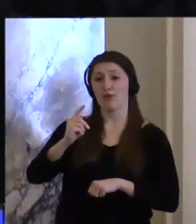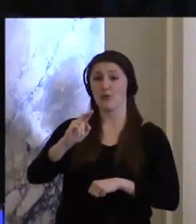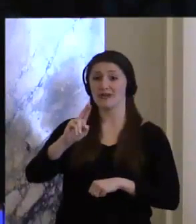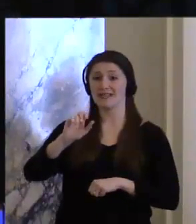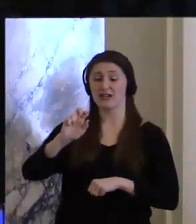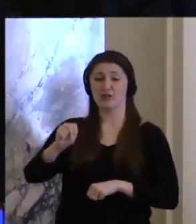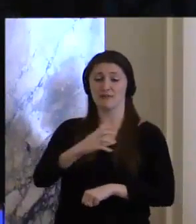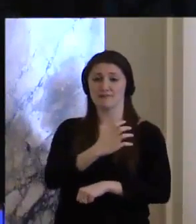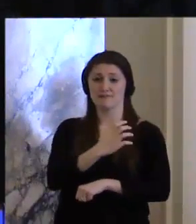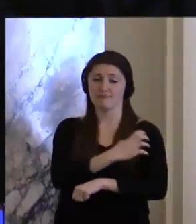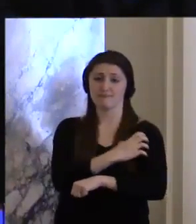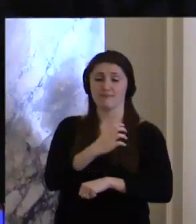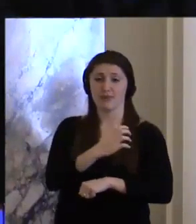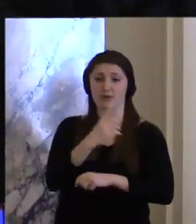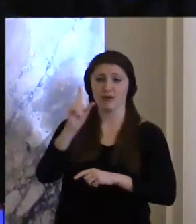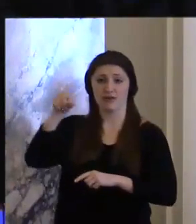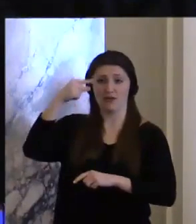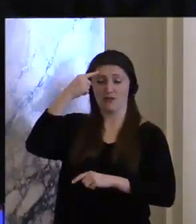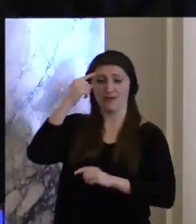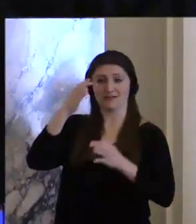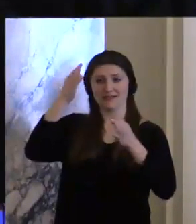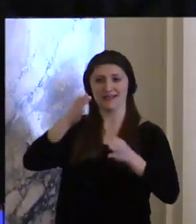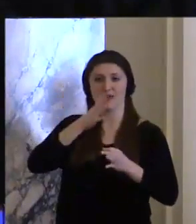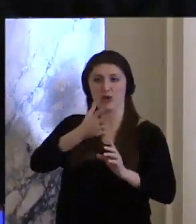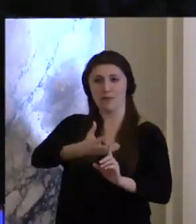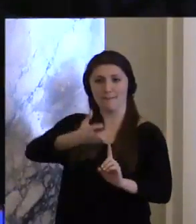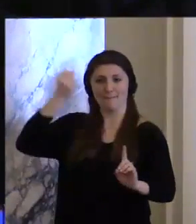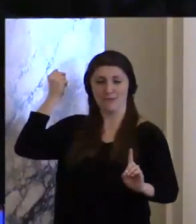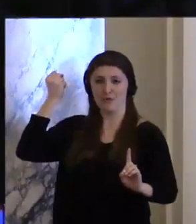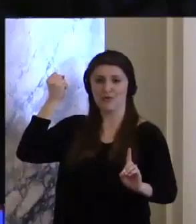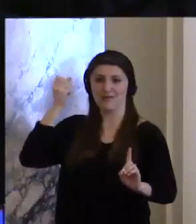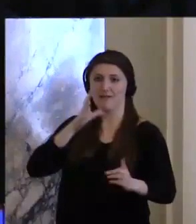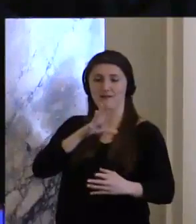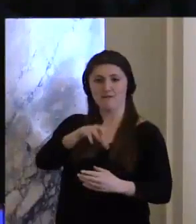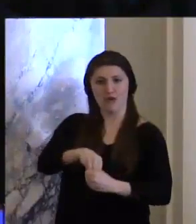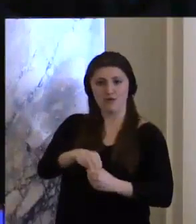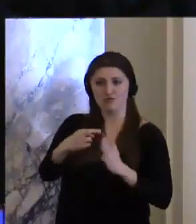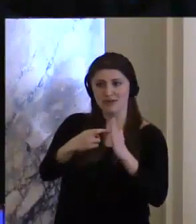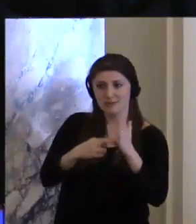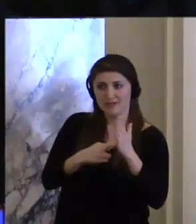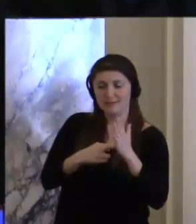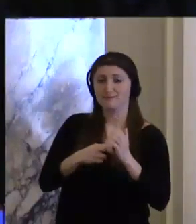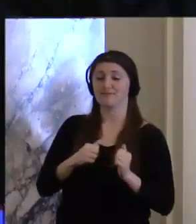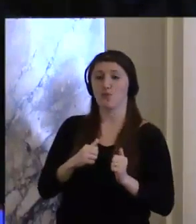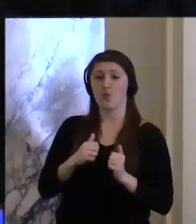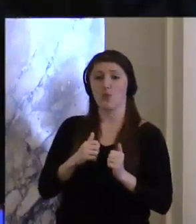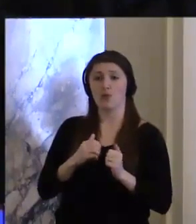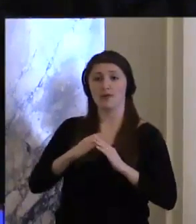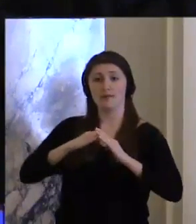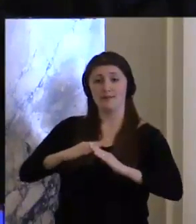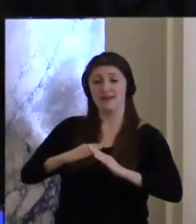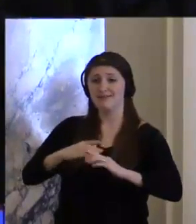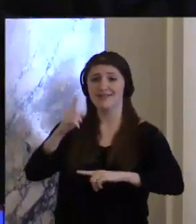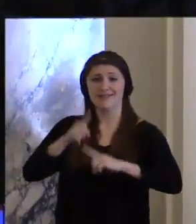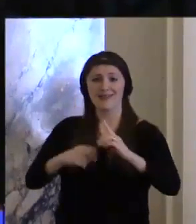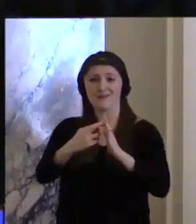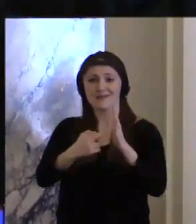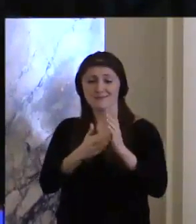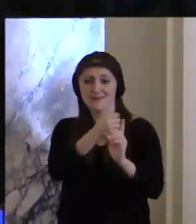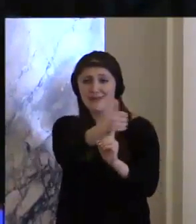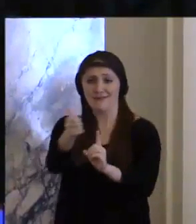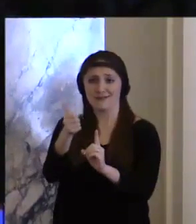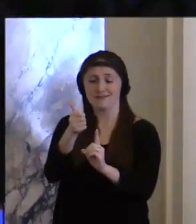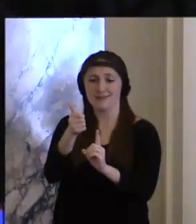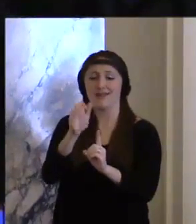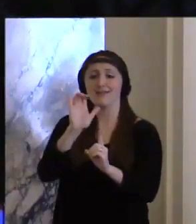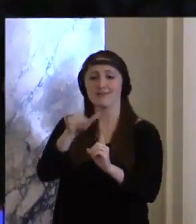arbitrariamente el registro o impedir que puedan registrarse. Eso es el caso, por ejemplo, de